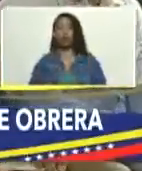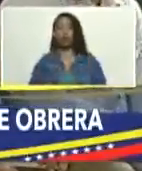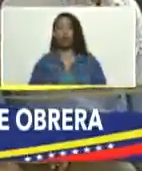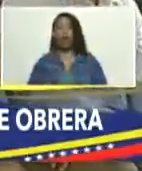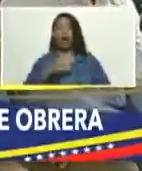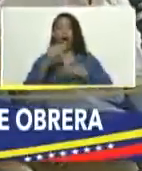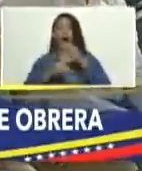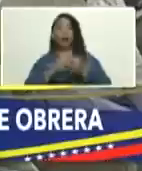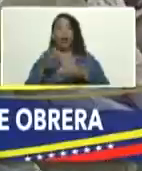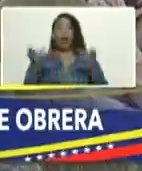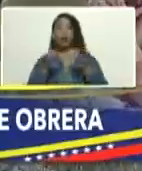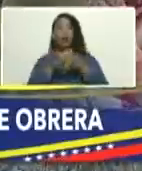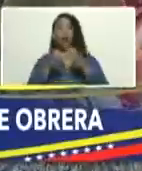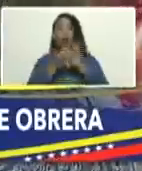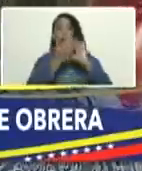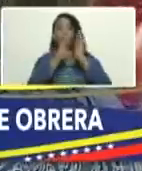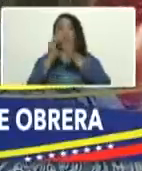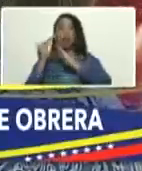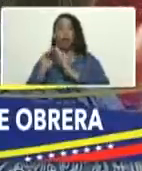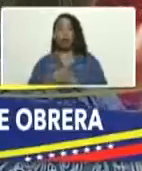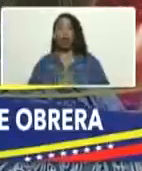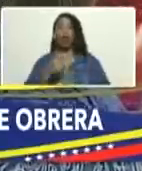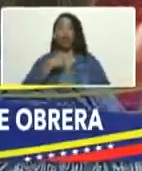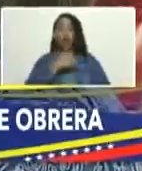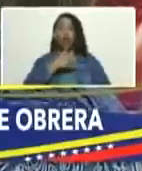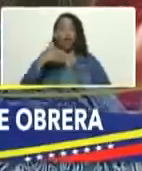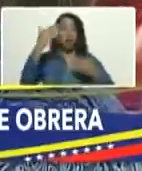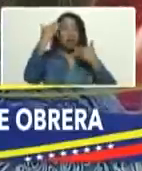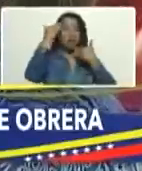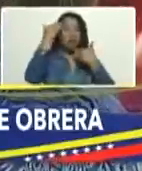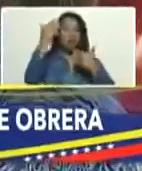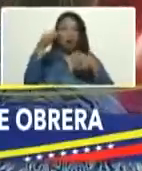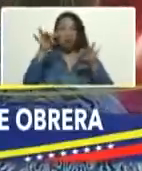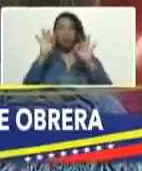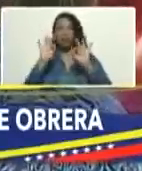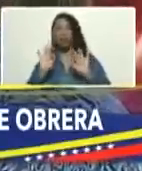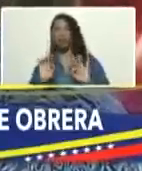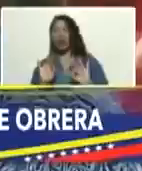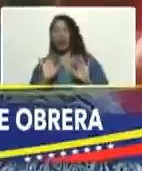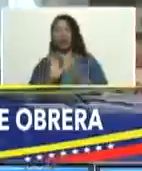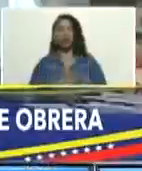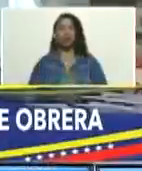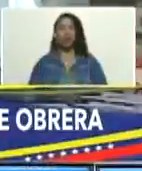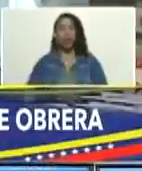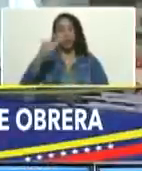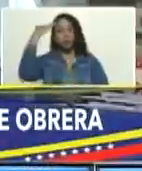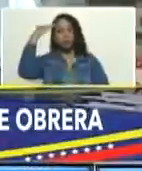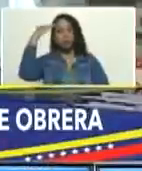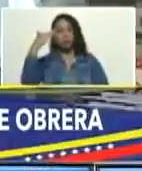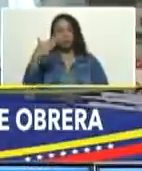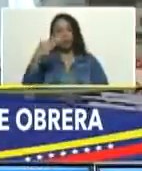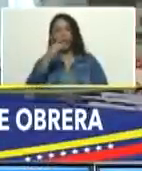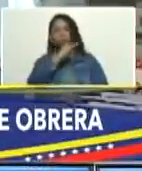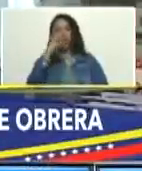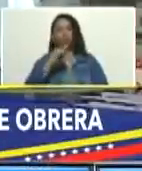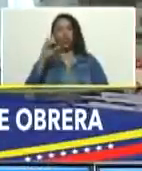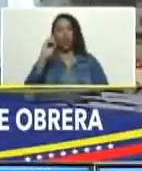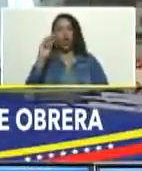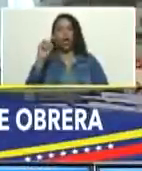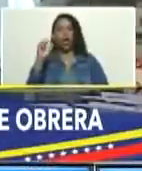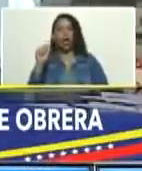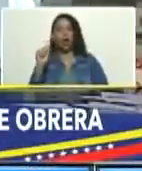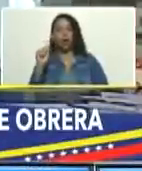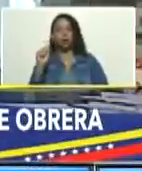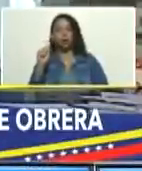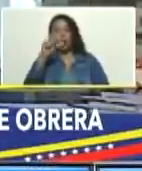Consolidar las bricomiles. Quiero saludar de manera muy especial al comandante de la zona operativa de